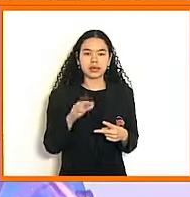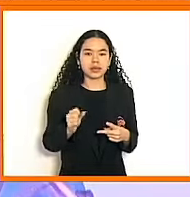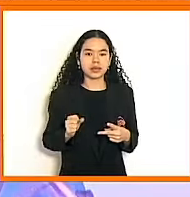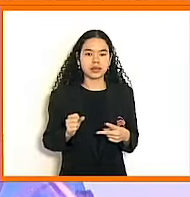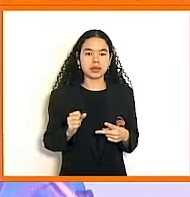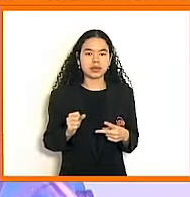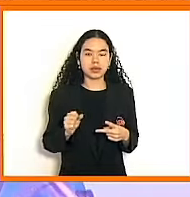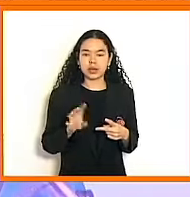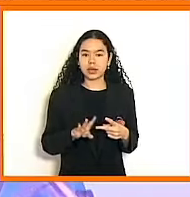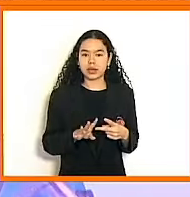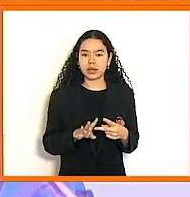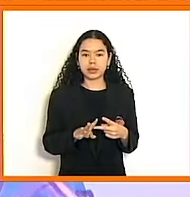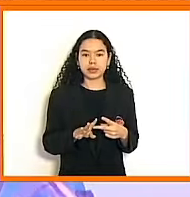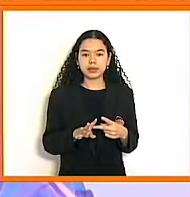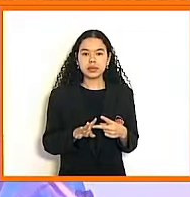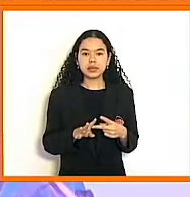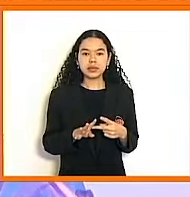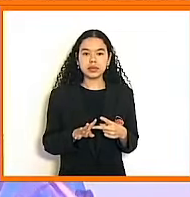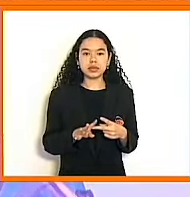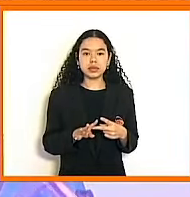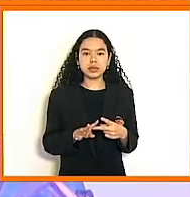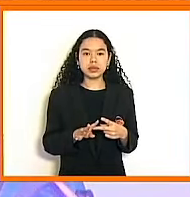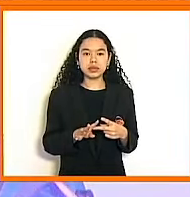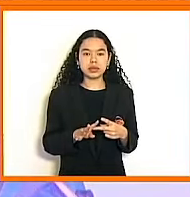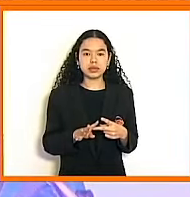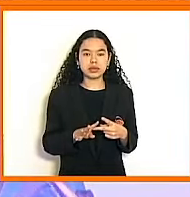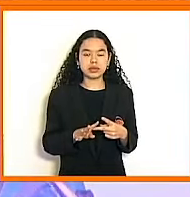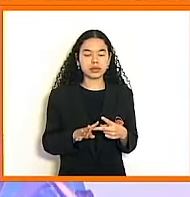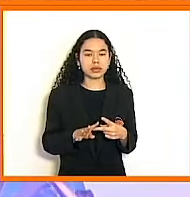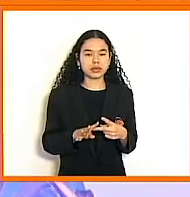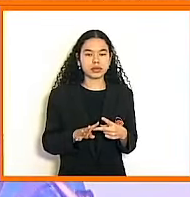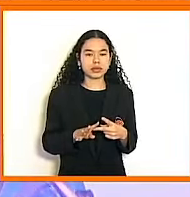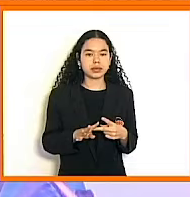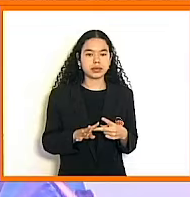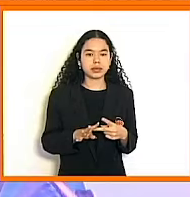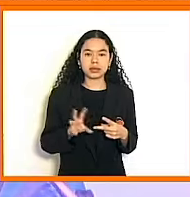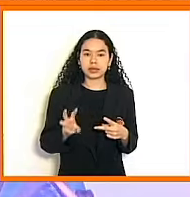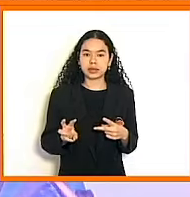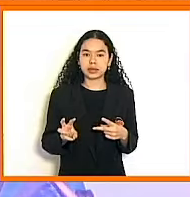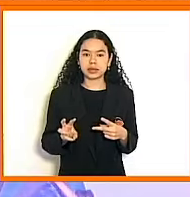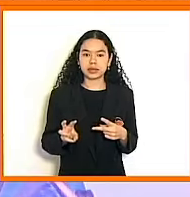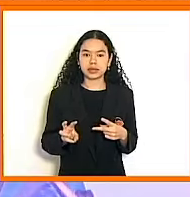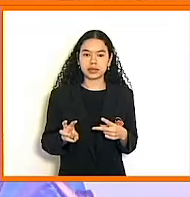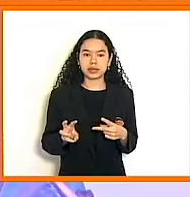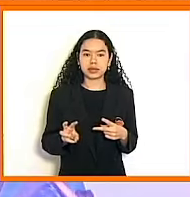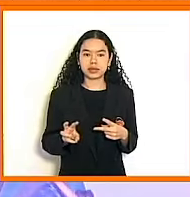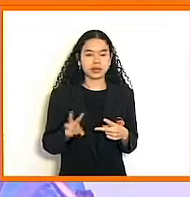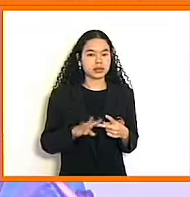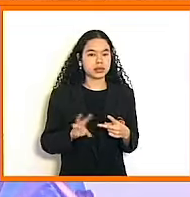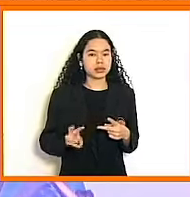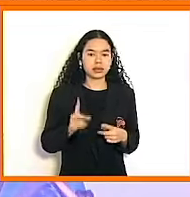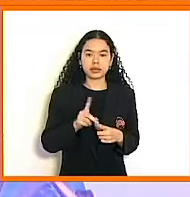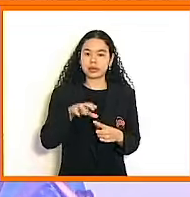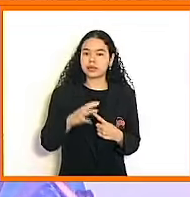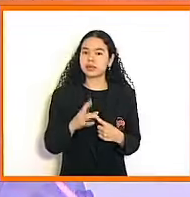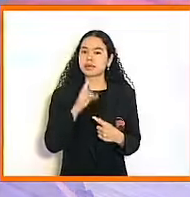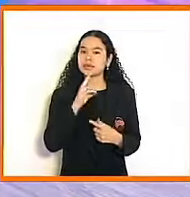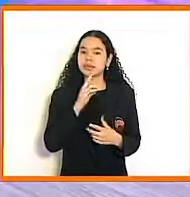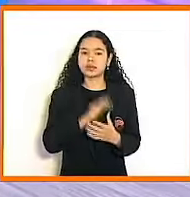El 4, segundo dígito, y este es el 6, segundo número ganador, 46, con